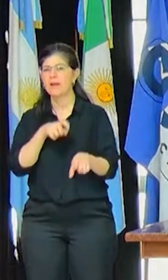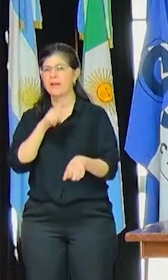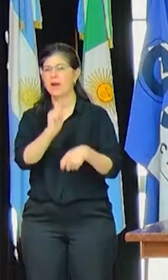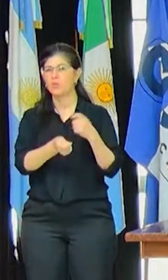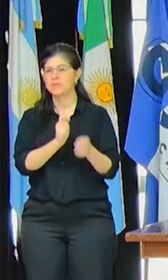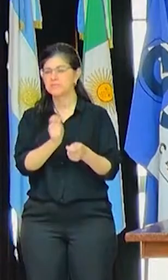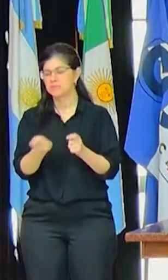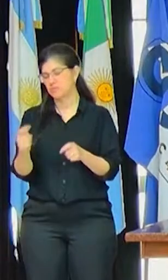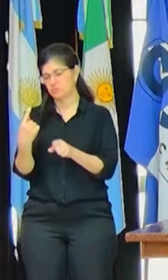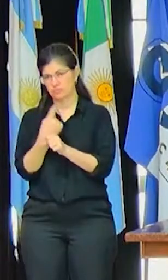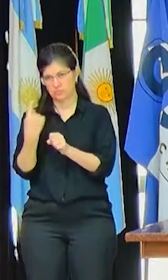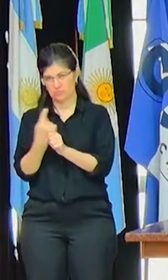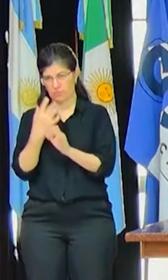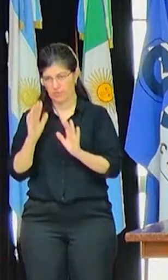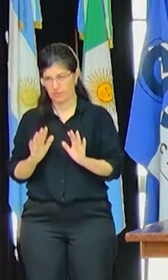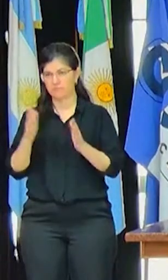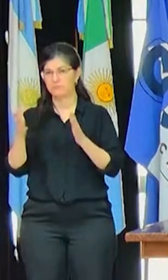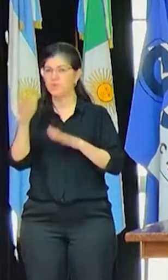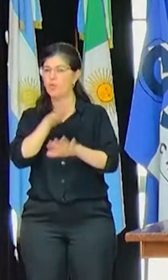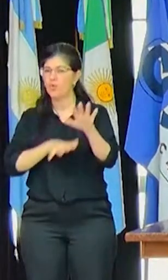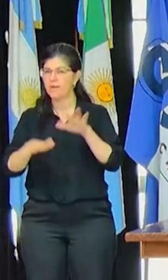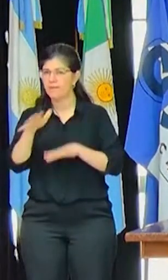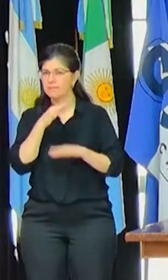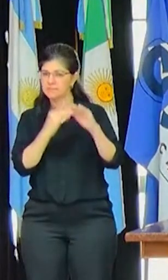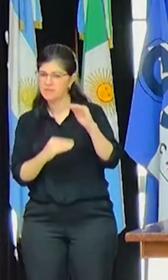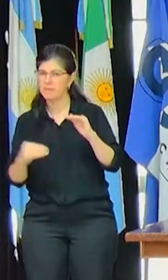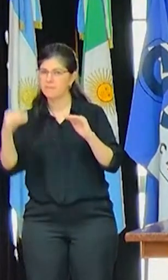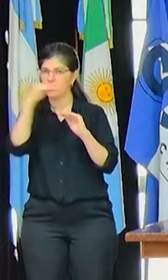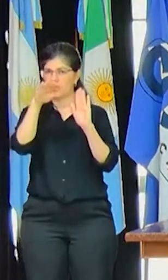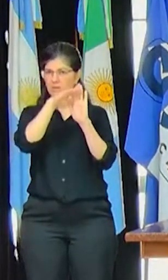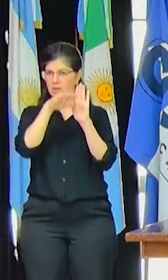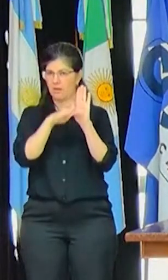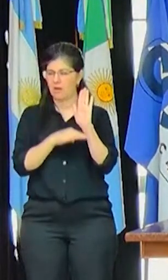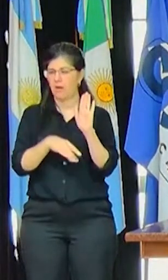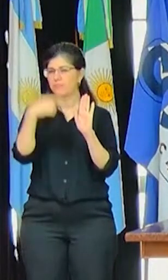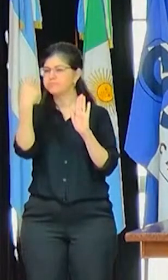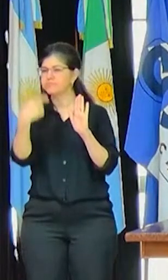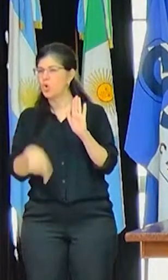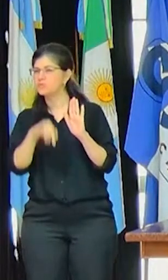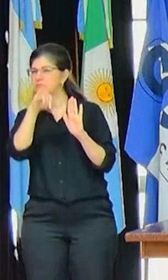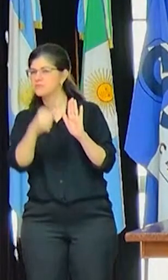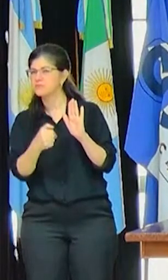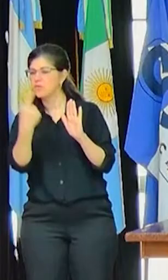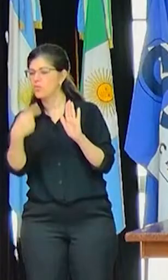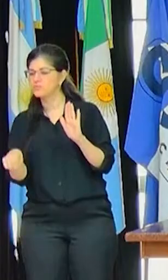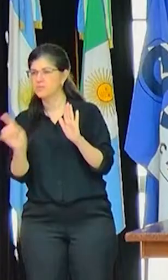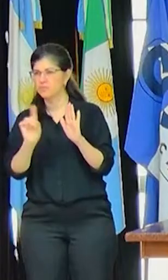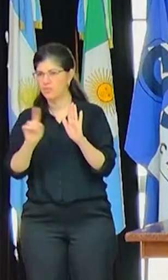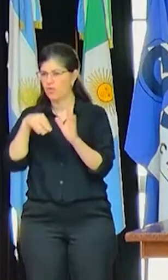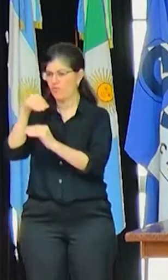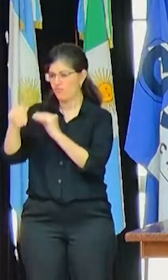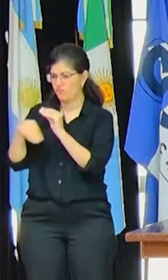familia hay un grupo que dice qué cosas se hacen y chicos que aprenden cómo